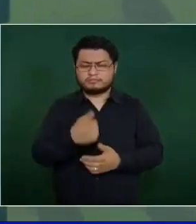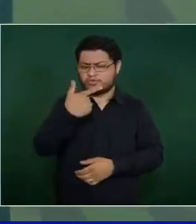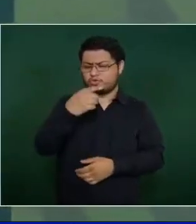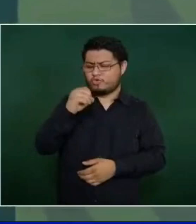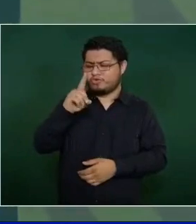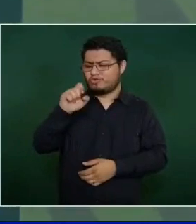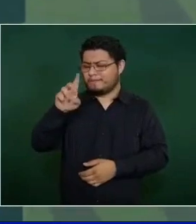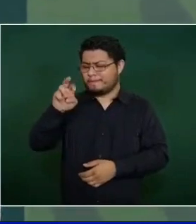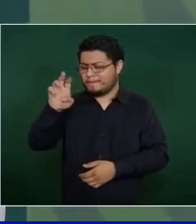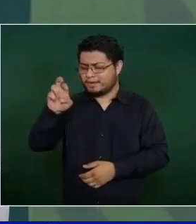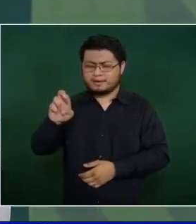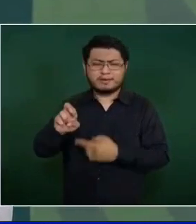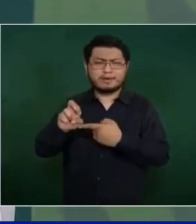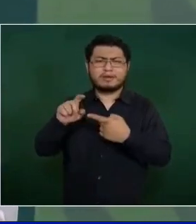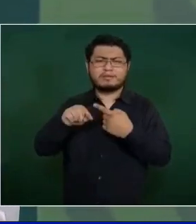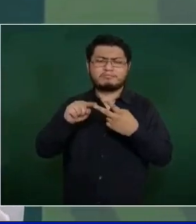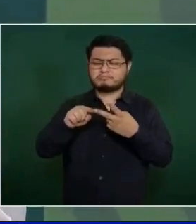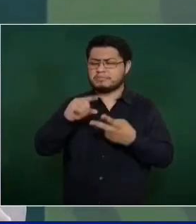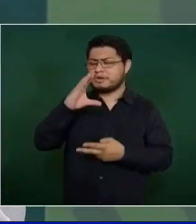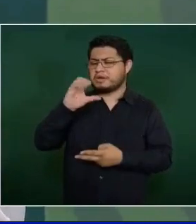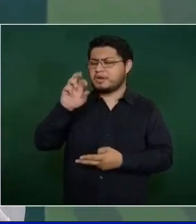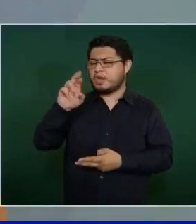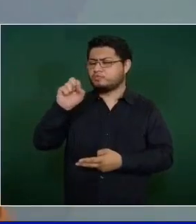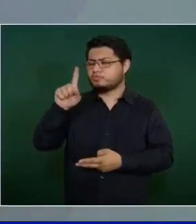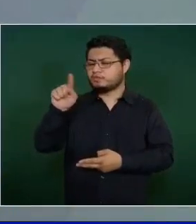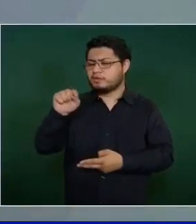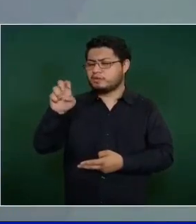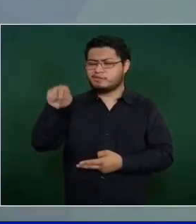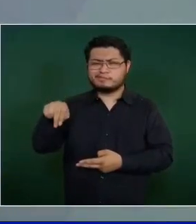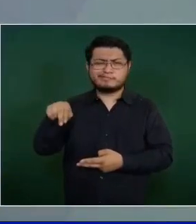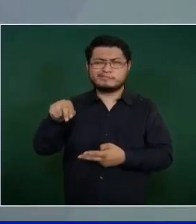Goldenberg, Aguilar Camín, Krause,